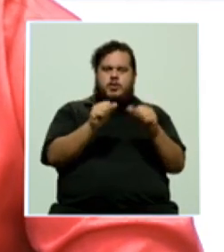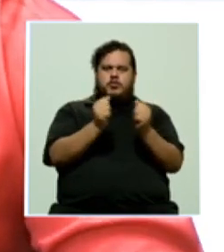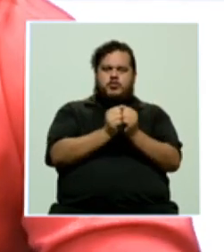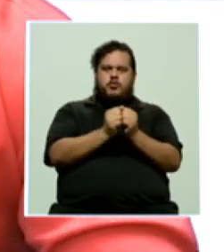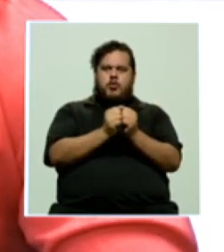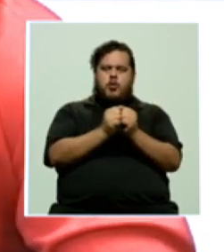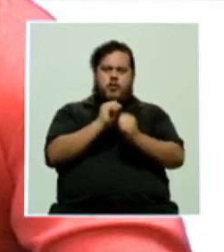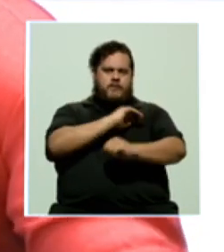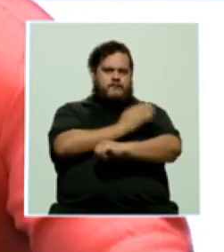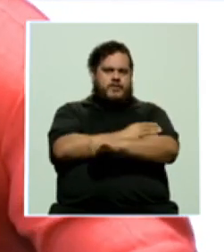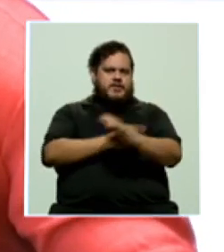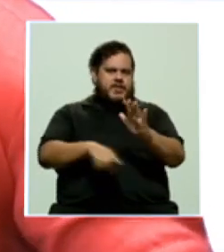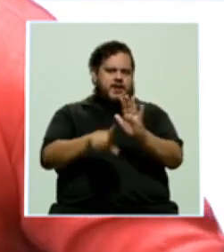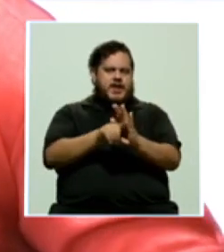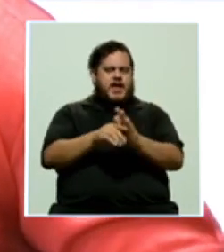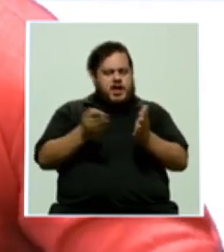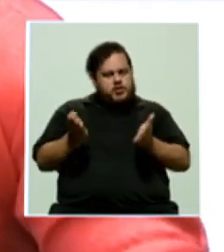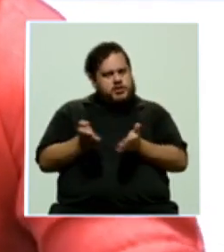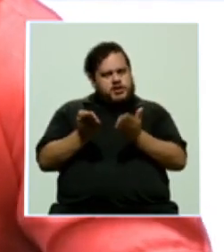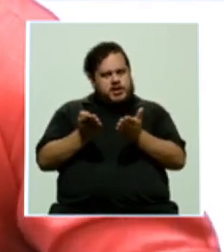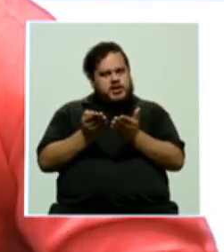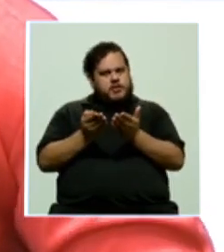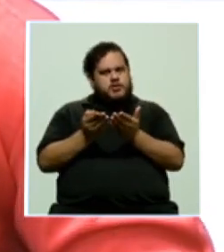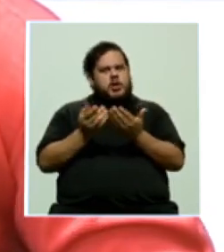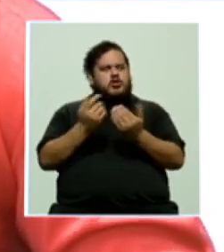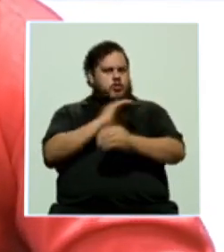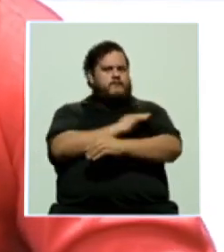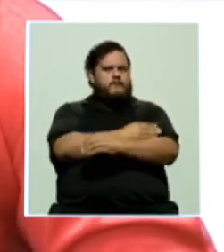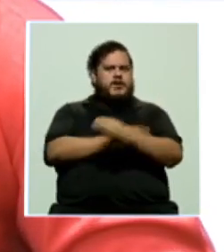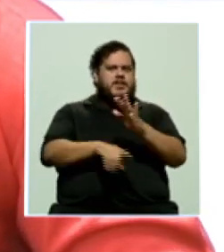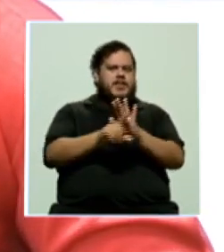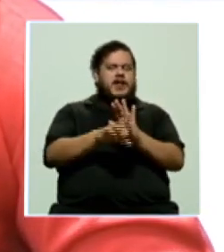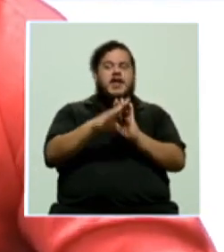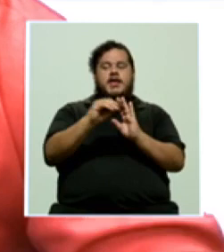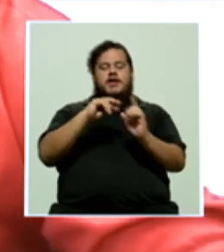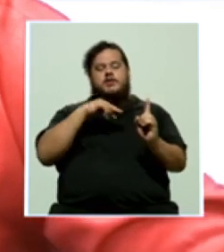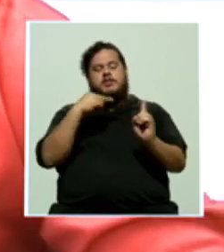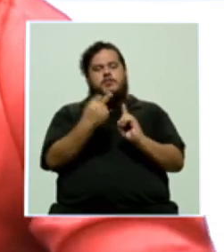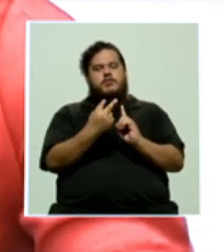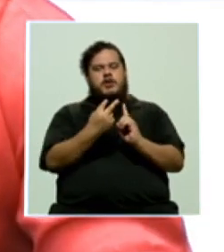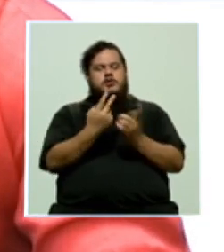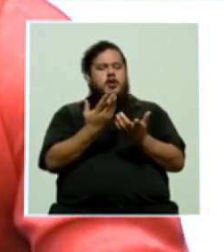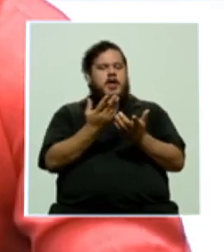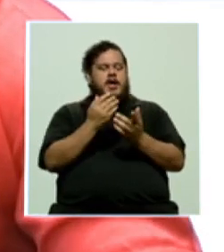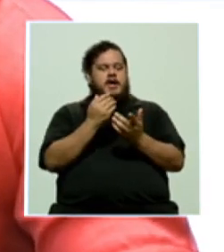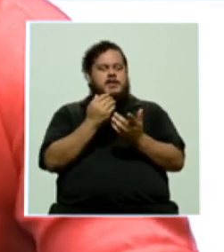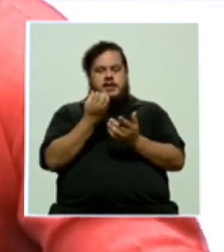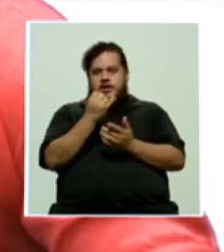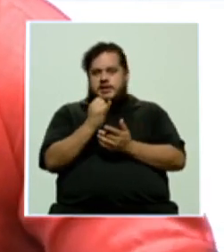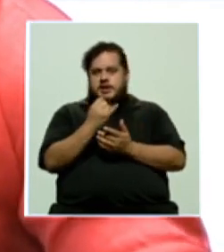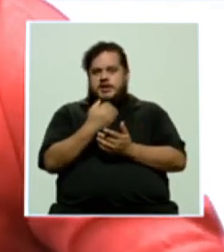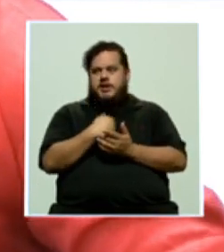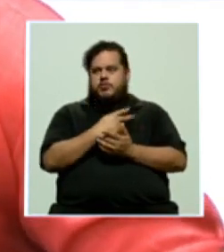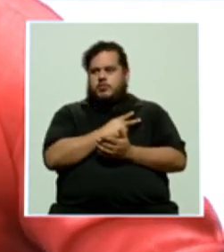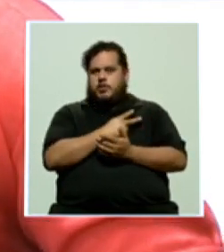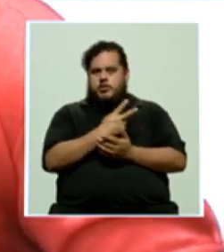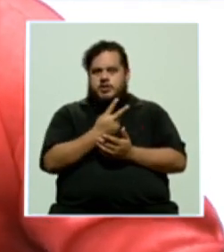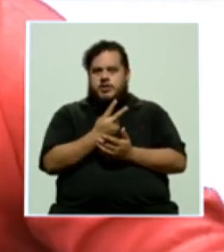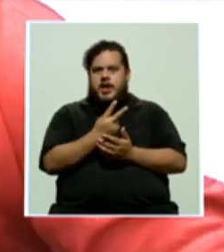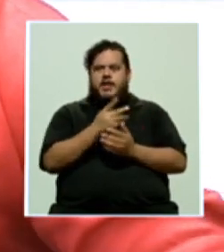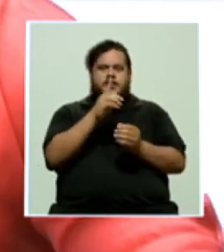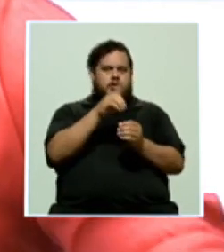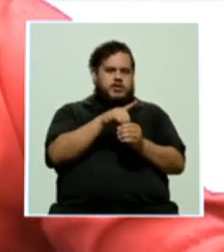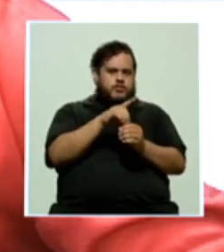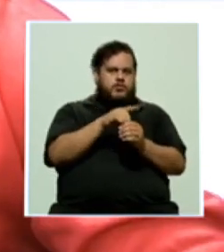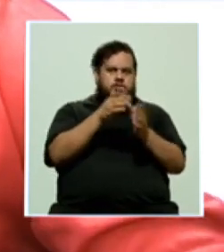ley. Los incentivos son reserva de ley y lo que estamos visualizando es que en caso de que haya una voluntad de las y los diputados